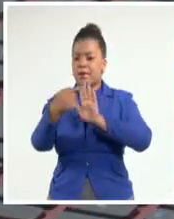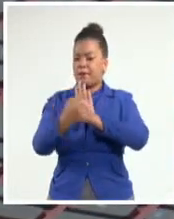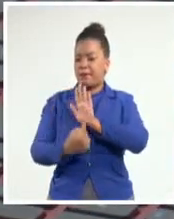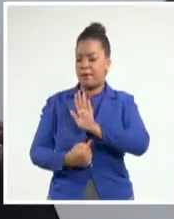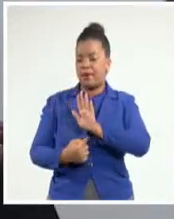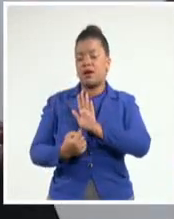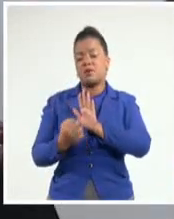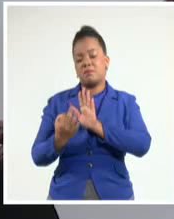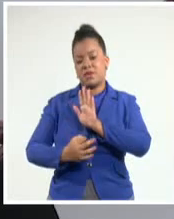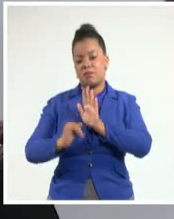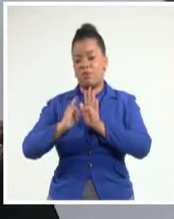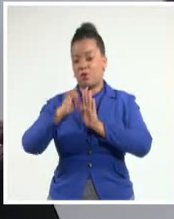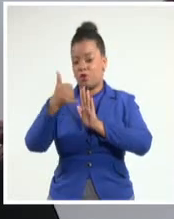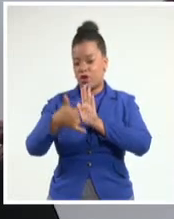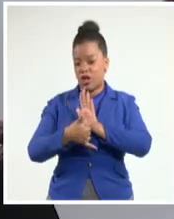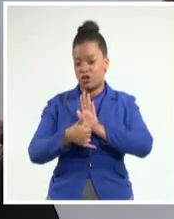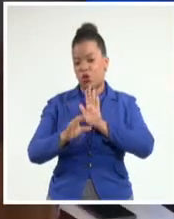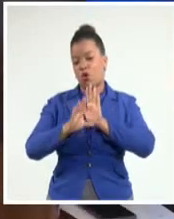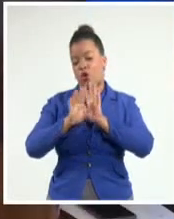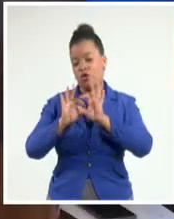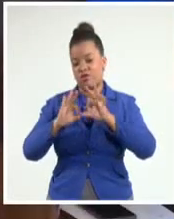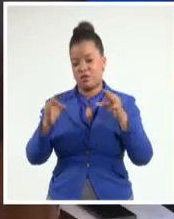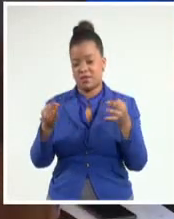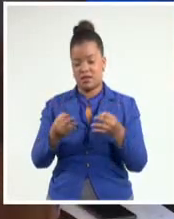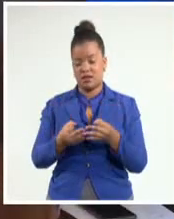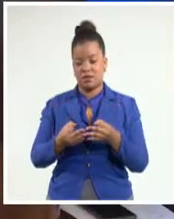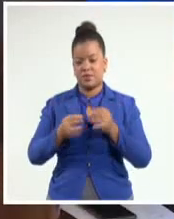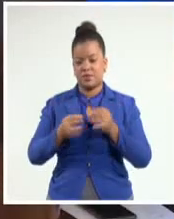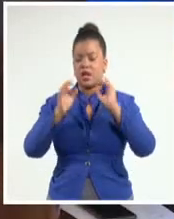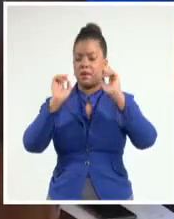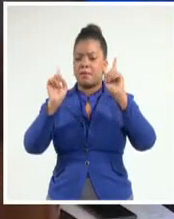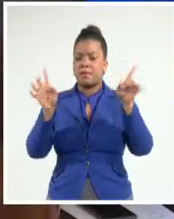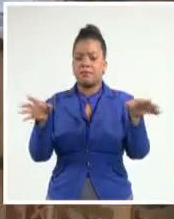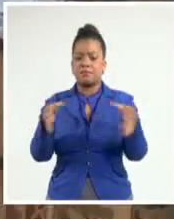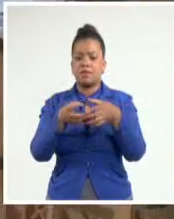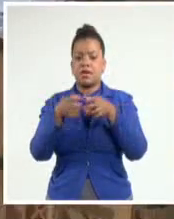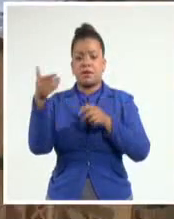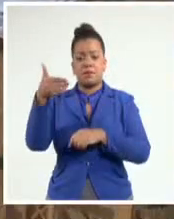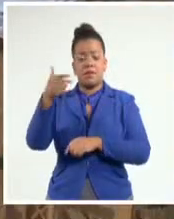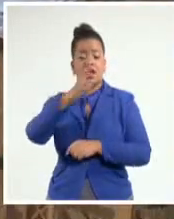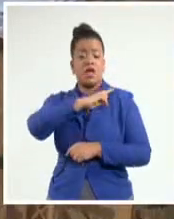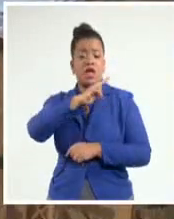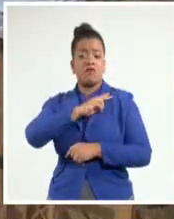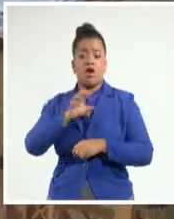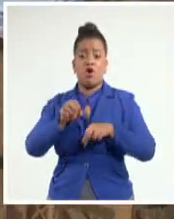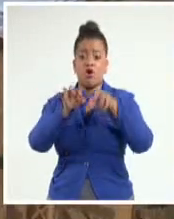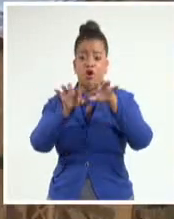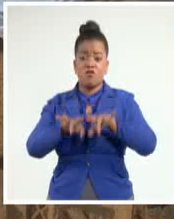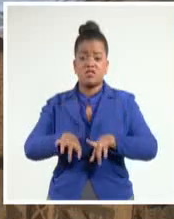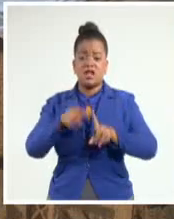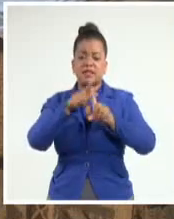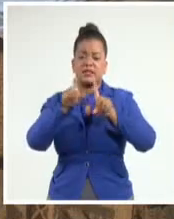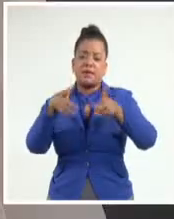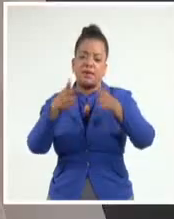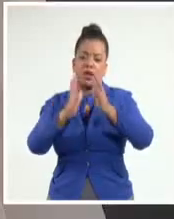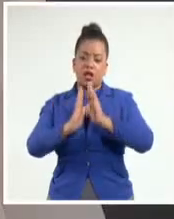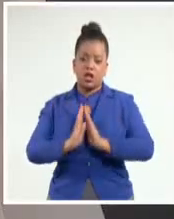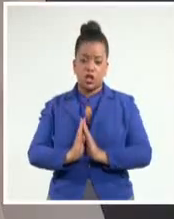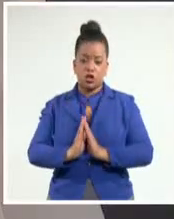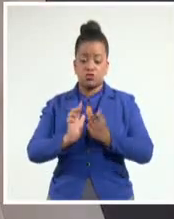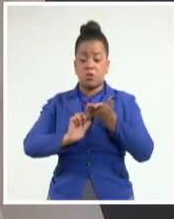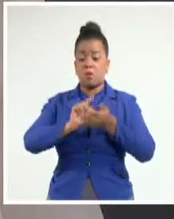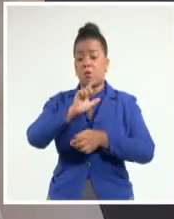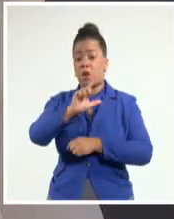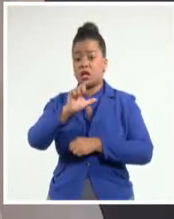en el proyecto del nuevo Código de las Familias. En la reunión donde participó la jefa de la Oficina de Asuntos Religiosos del Comité Central del